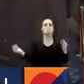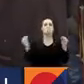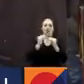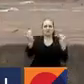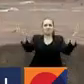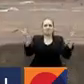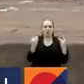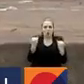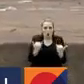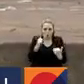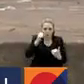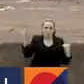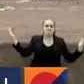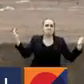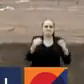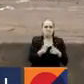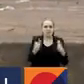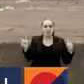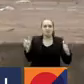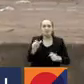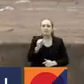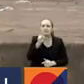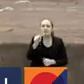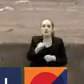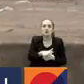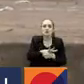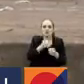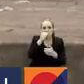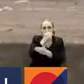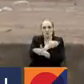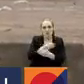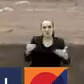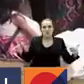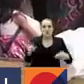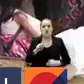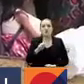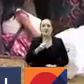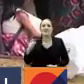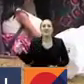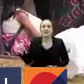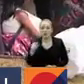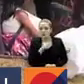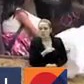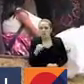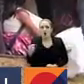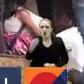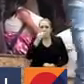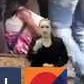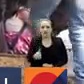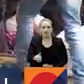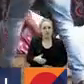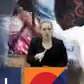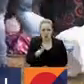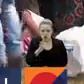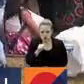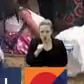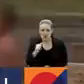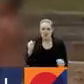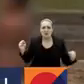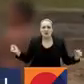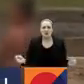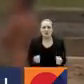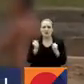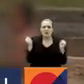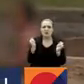y mañana. Lo más crítico es la situación de al menos 100 niños no mayores de 10 años, mala alimentación, frío y precarias condiciones de